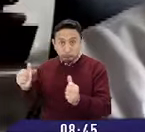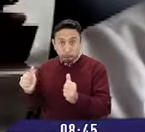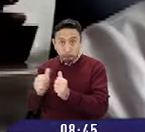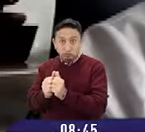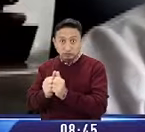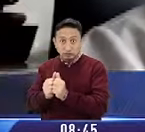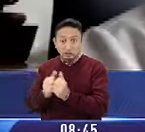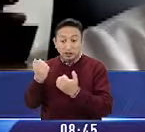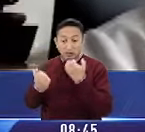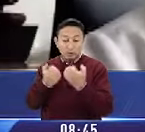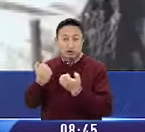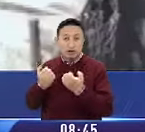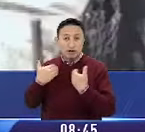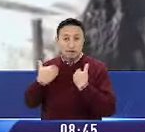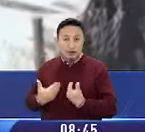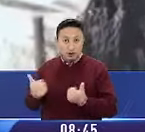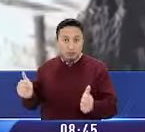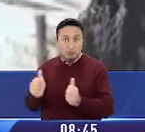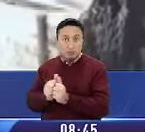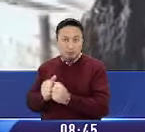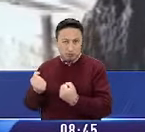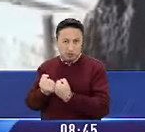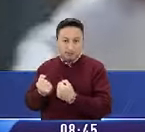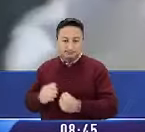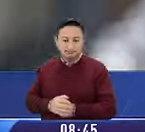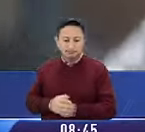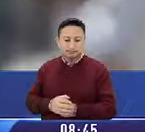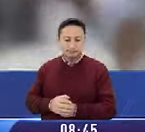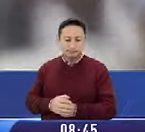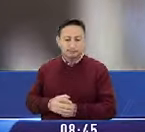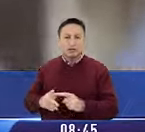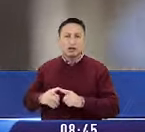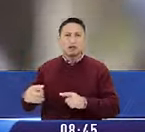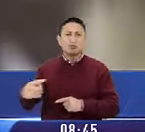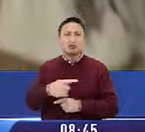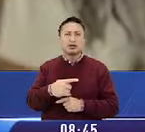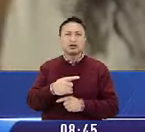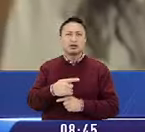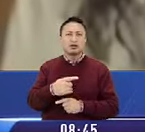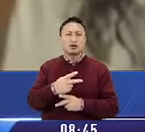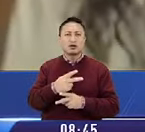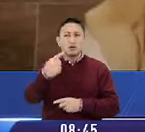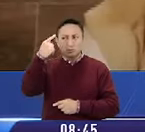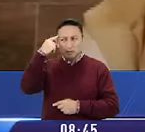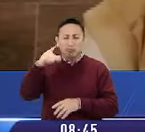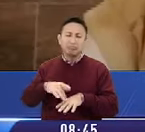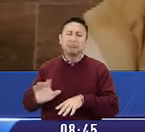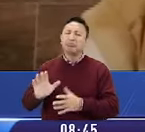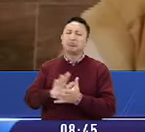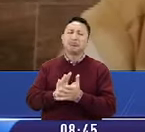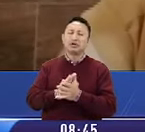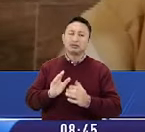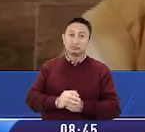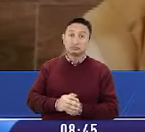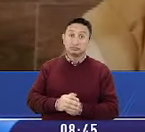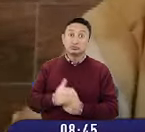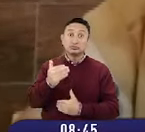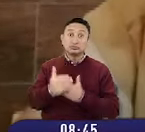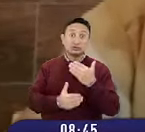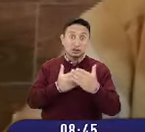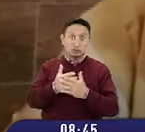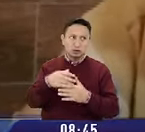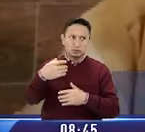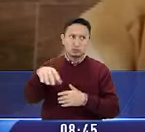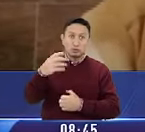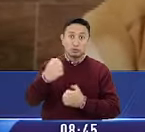lo emocional como en lo físico. ¿Pero qué sucede cuando se deja de lado el cuidado de la salud mental? Esto puede conllevar, si no